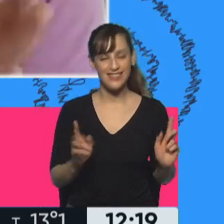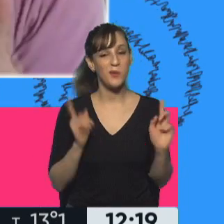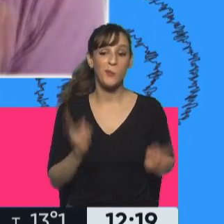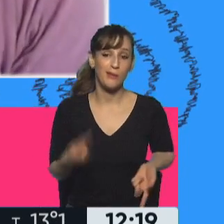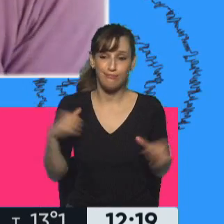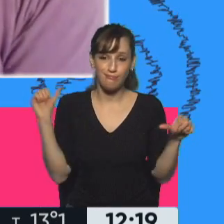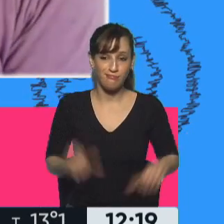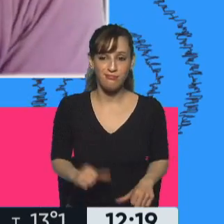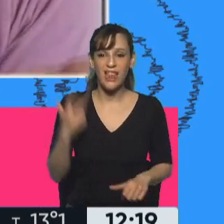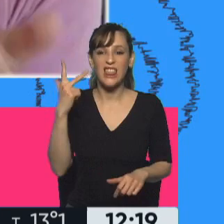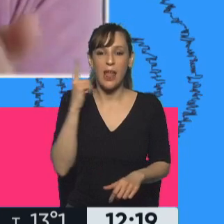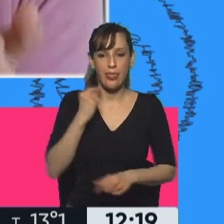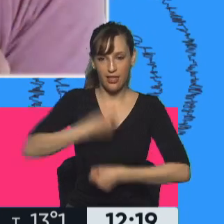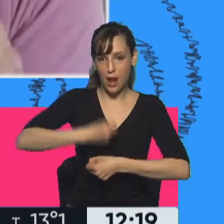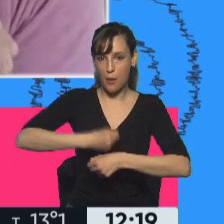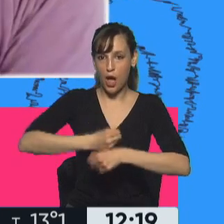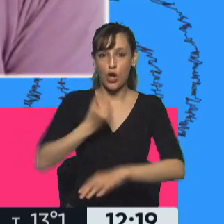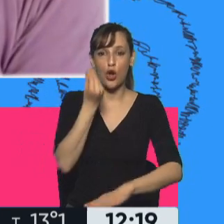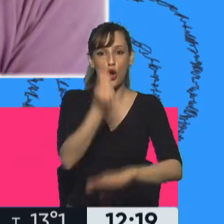y duré 3 días, me dijeron, tome